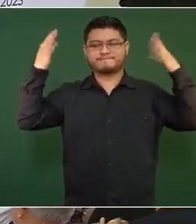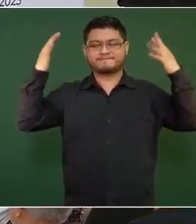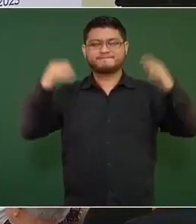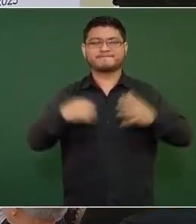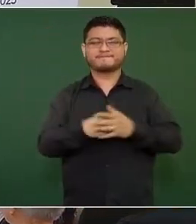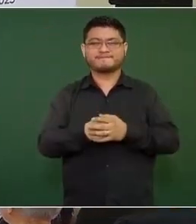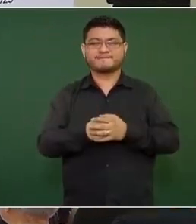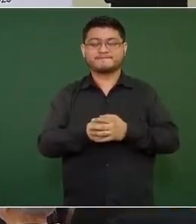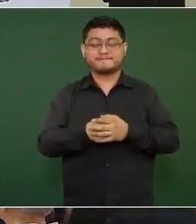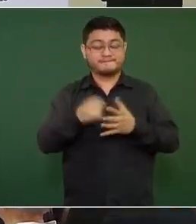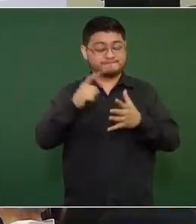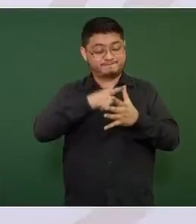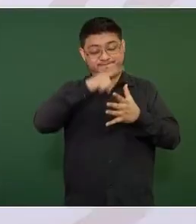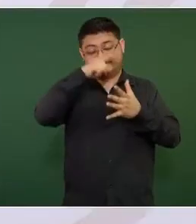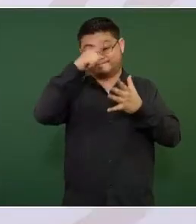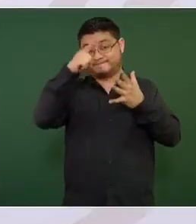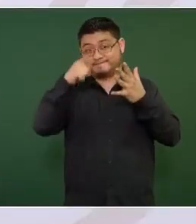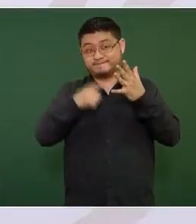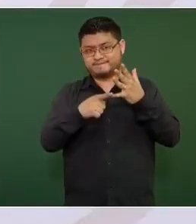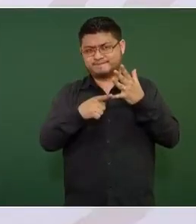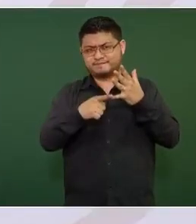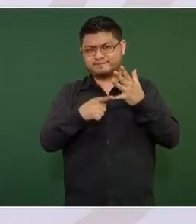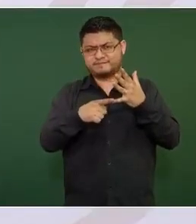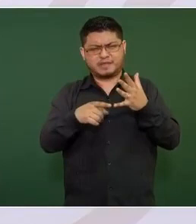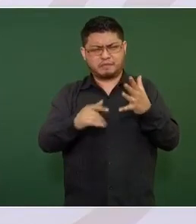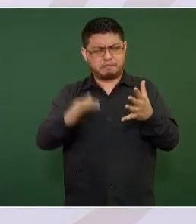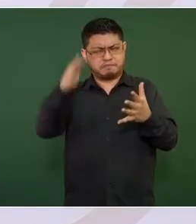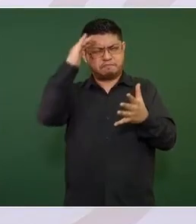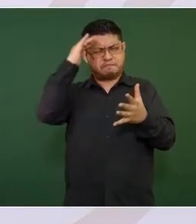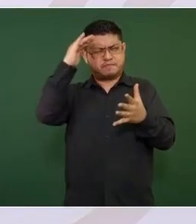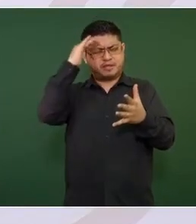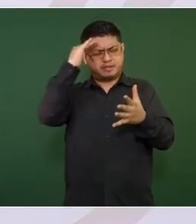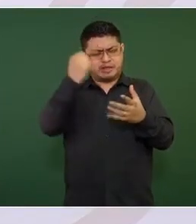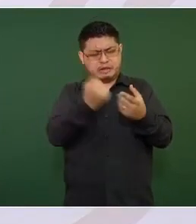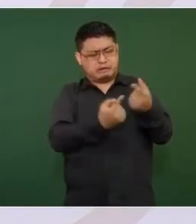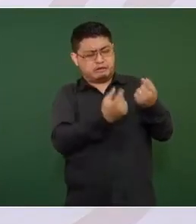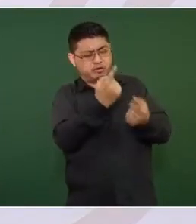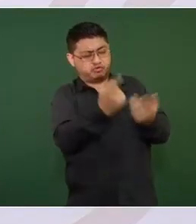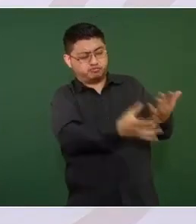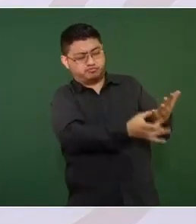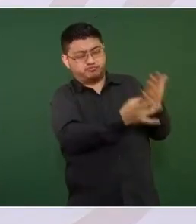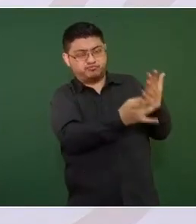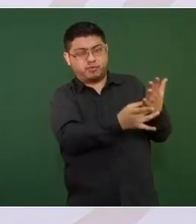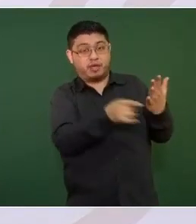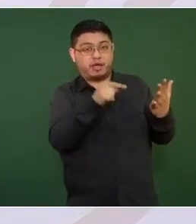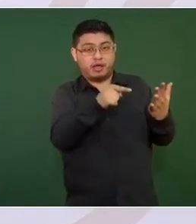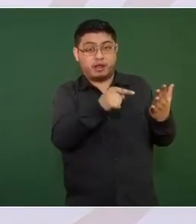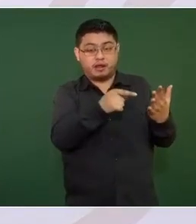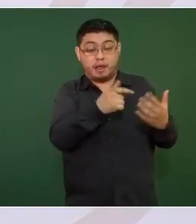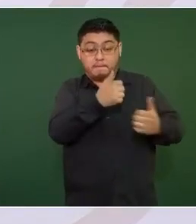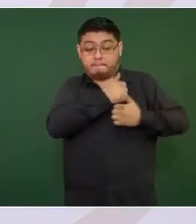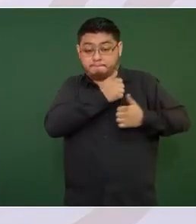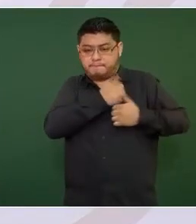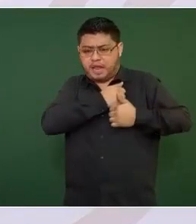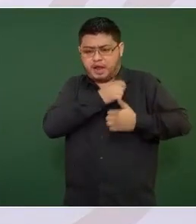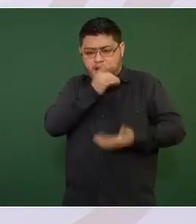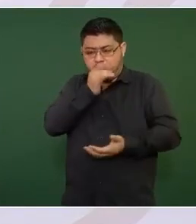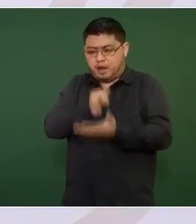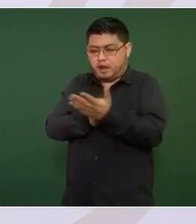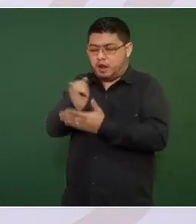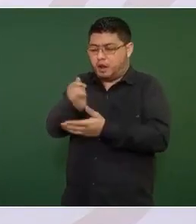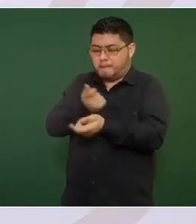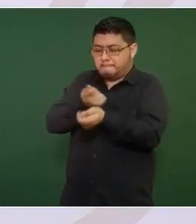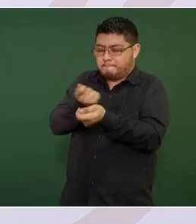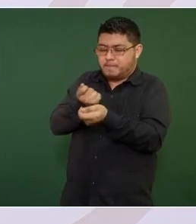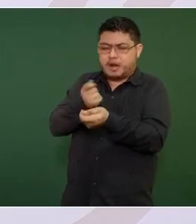En fin, en vez de militarizar al país como sostienen nuestros opositores, estamos dejando de